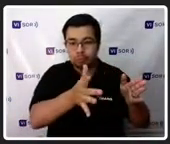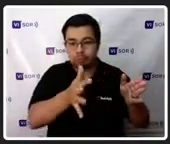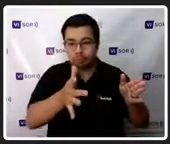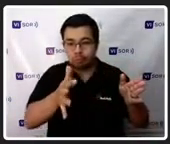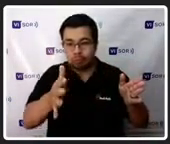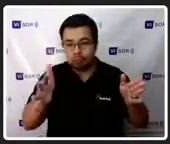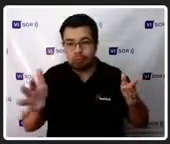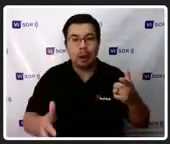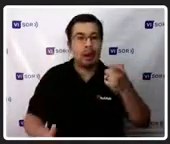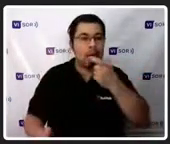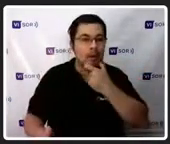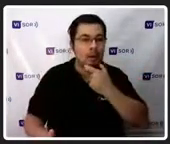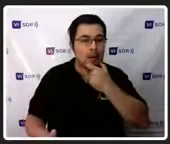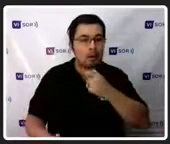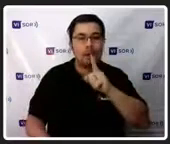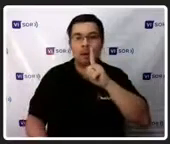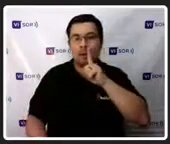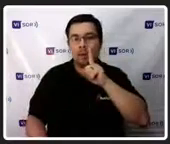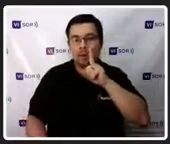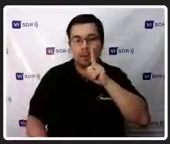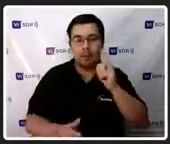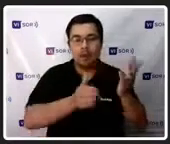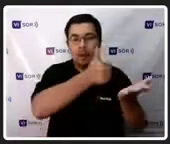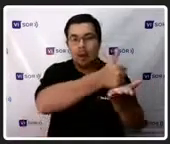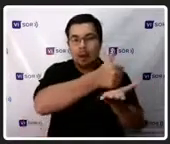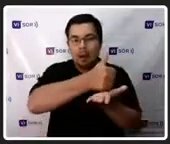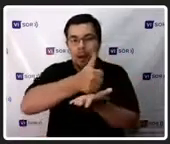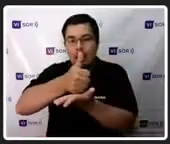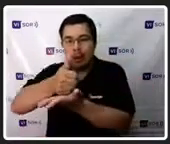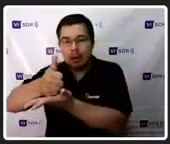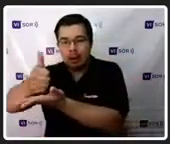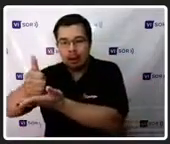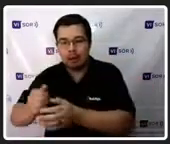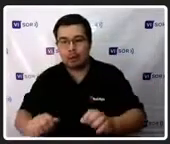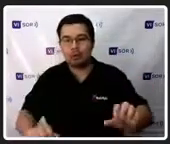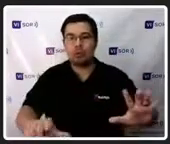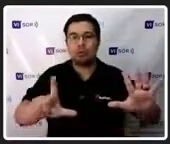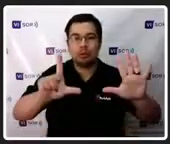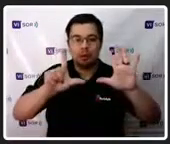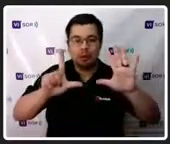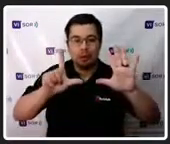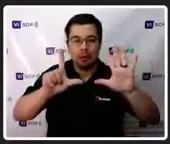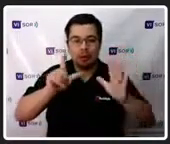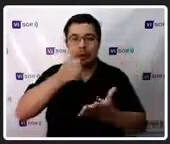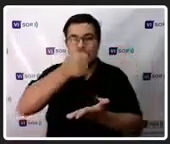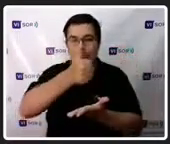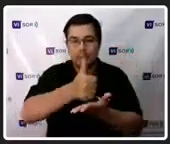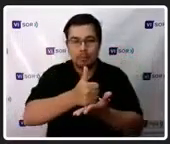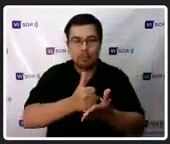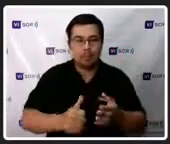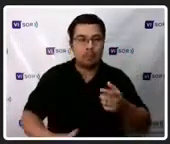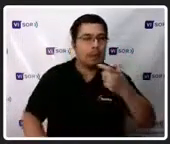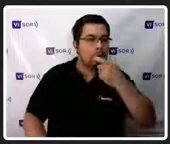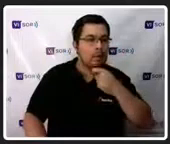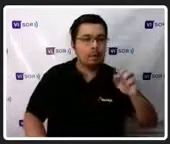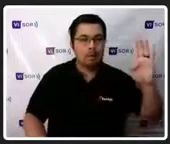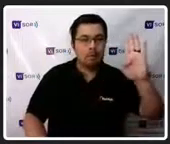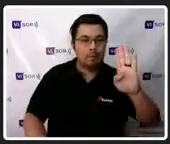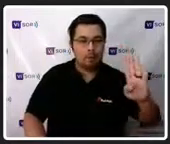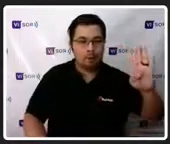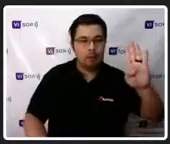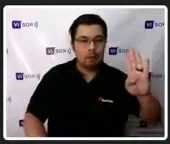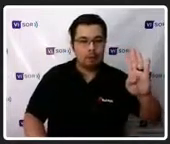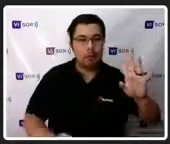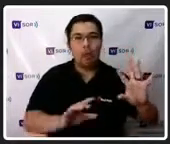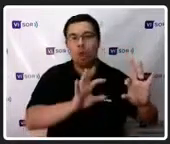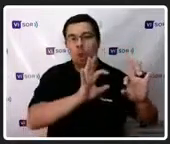la carrera, ¿no es cierto? Son 7 semestres de inglés y por lo tanto desde inglés básico, elemental, intermedio, inglés